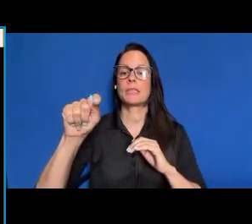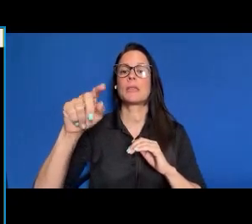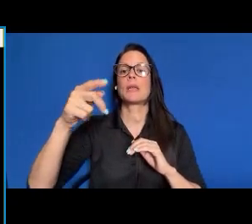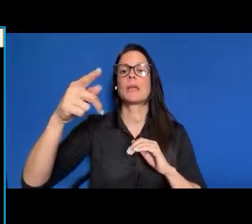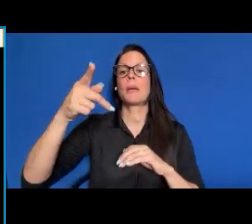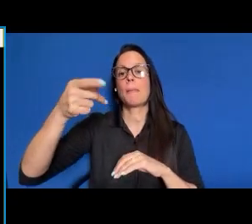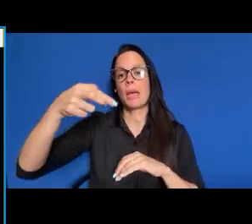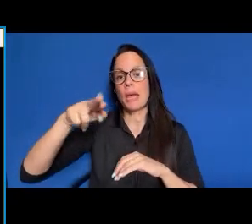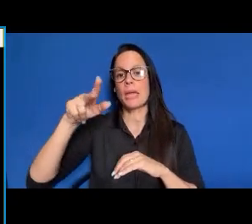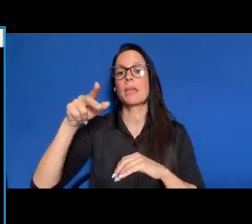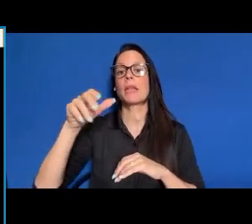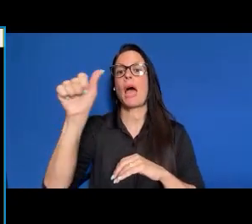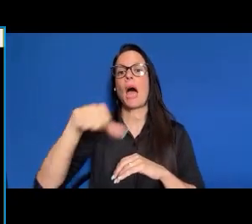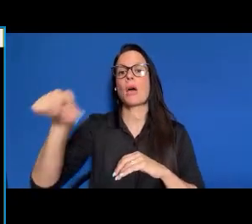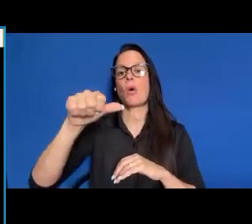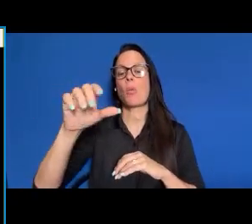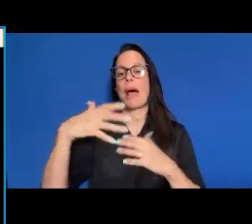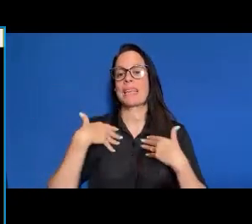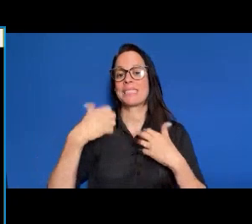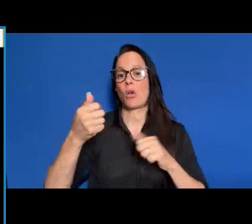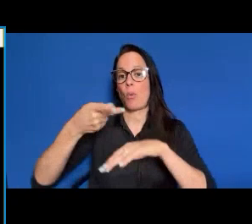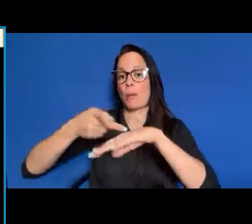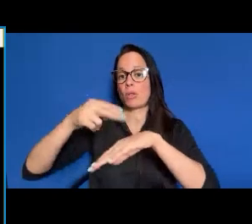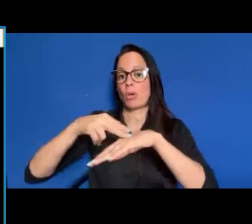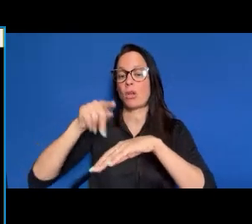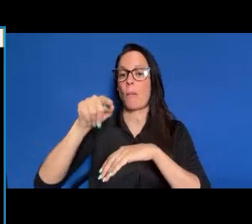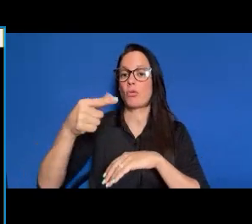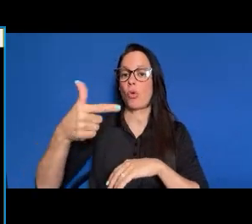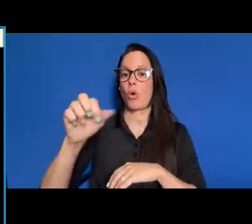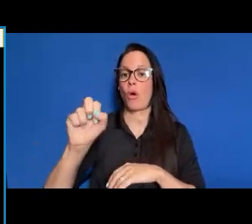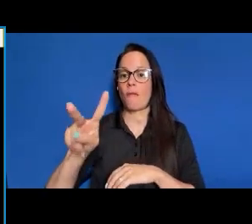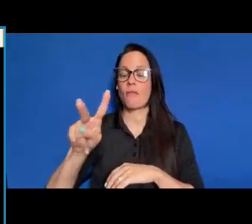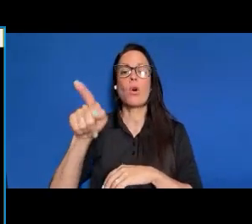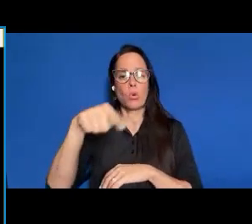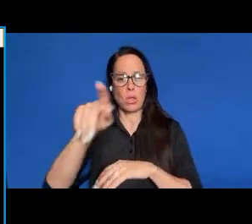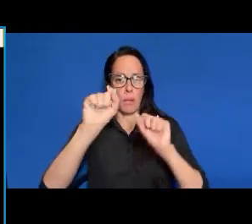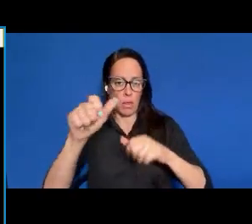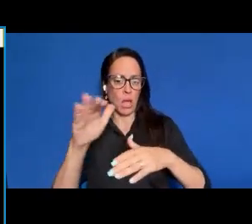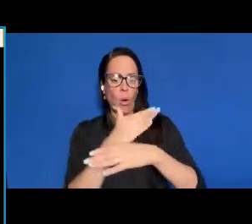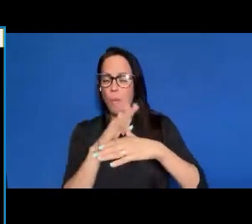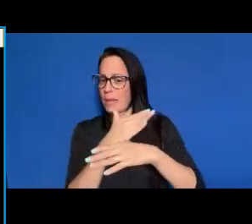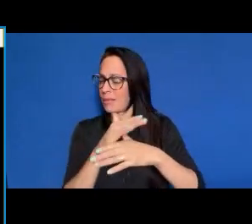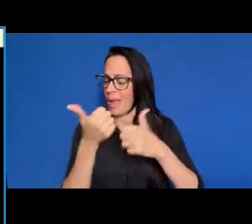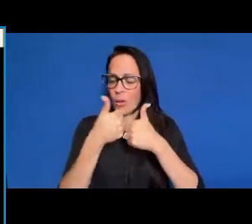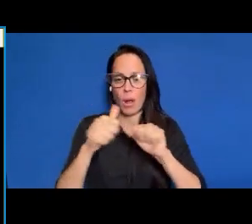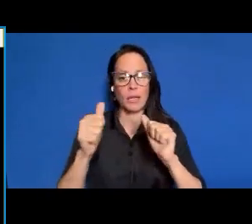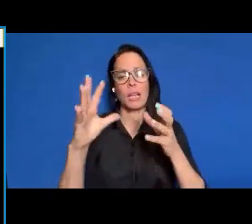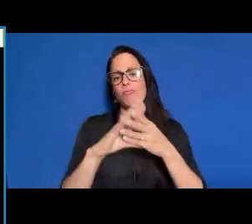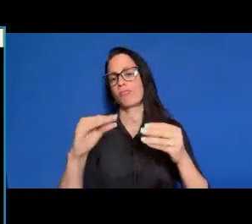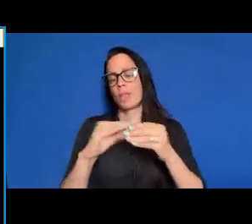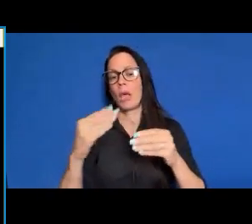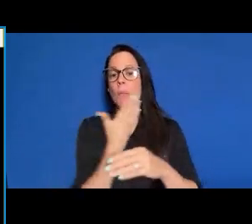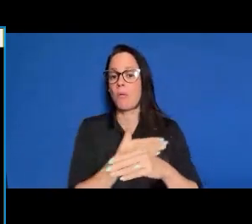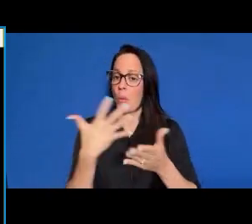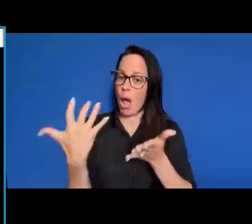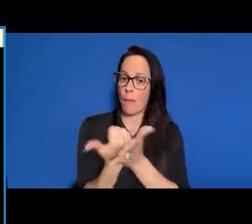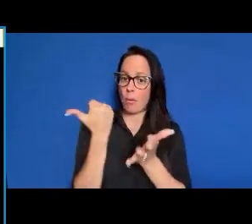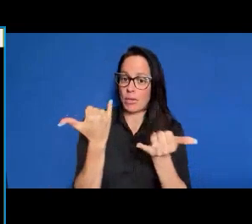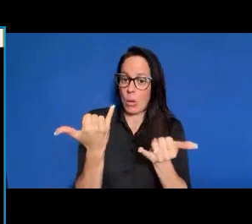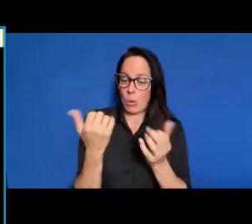espacios comunitarios, los espacios de trabajo, se puedan compartir con nosotros. Así que no desaprovechen esa oportunidad. También